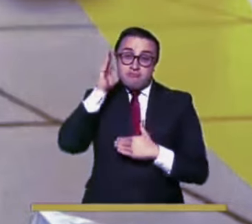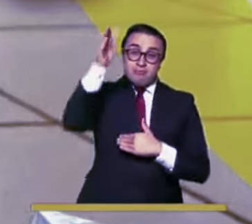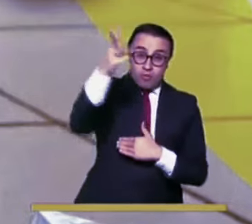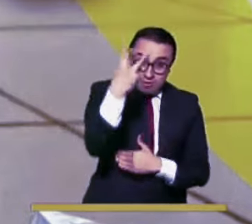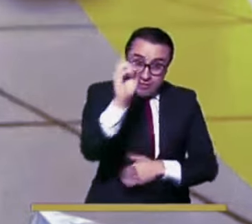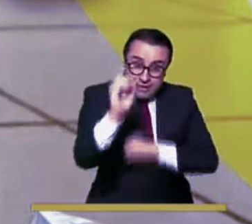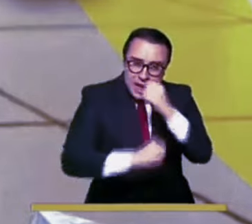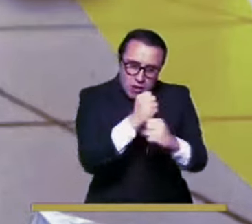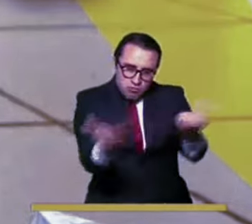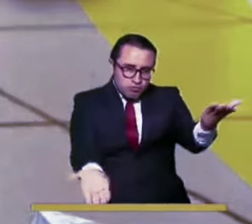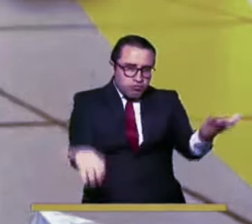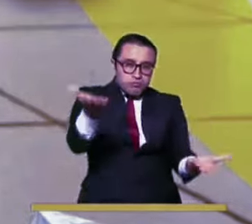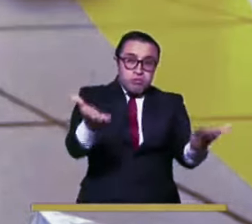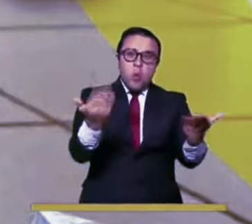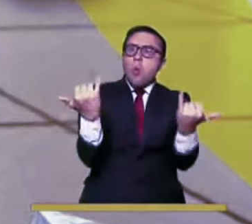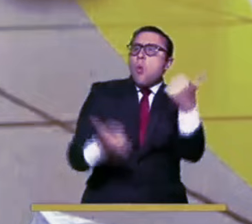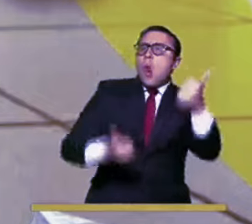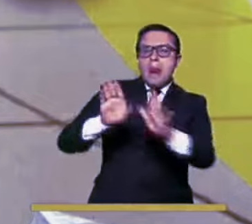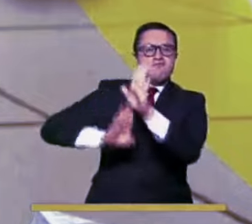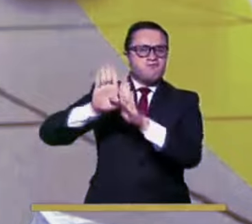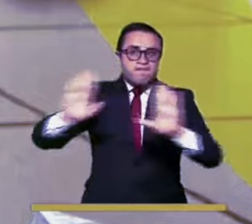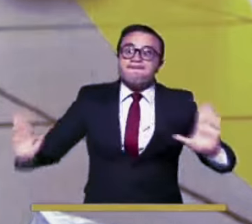años es